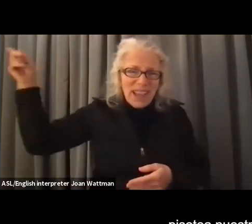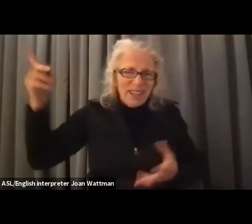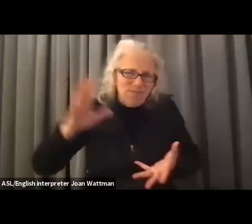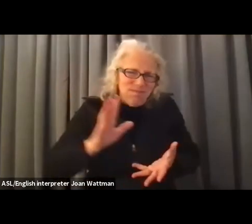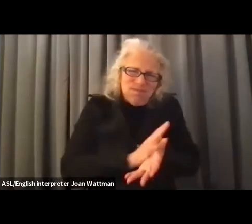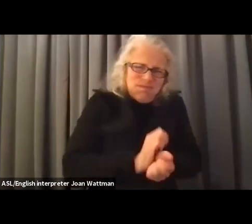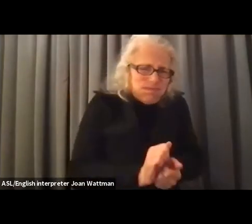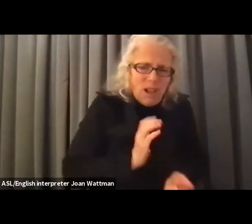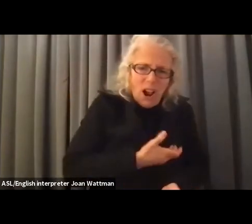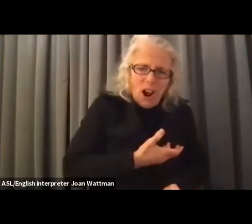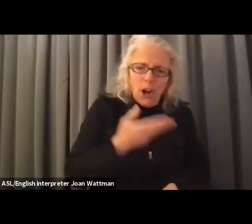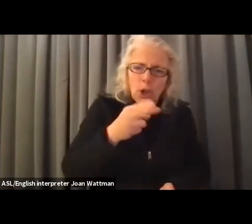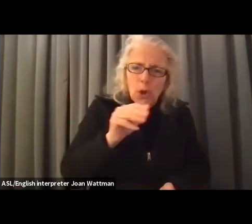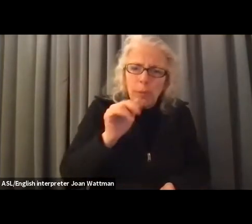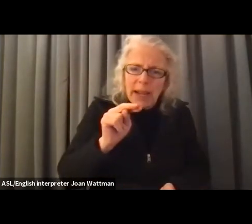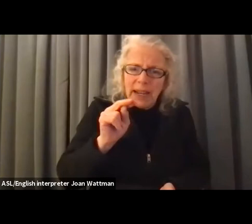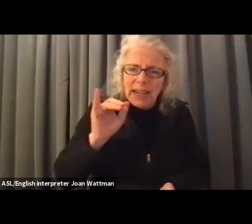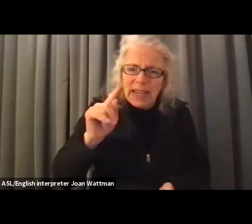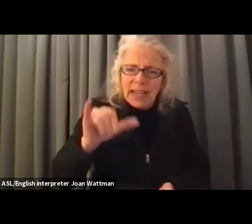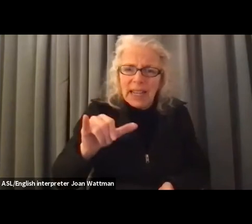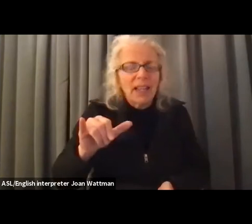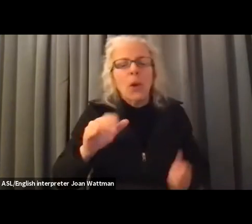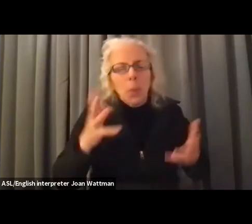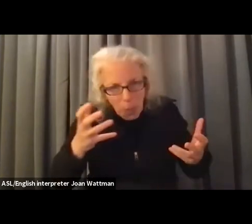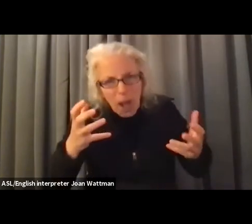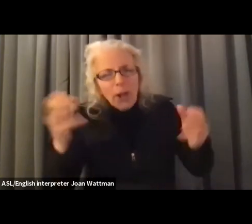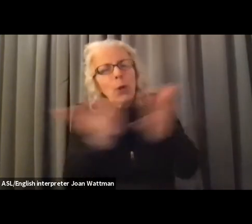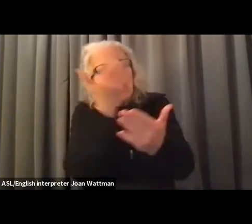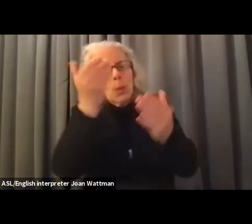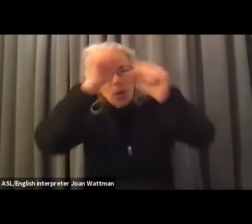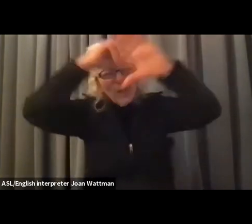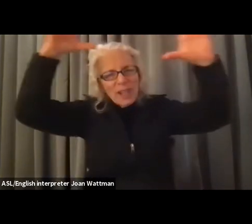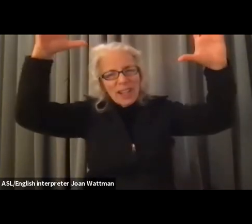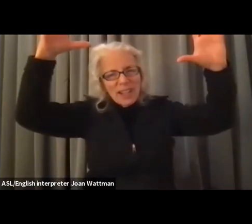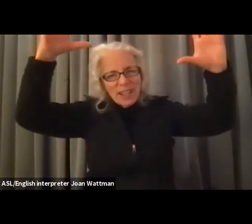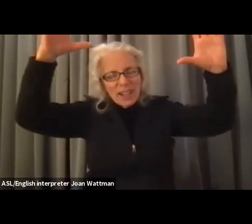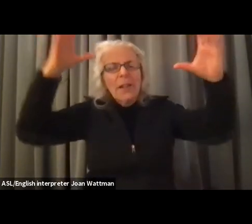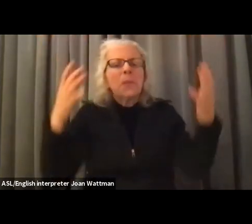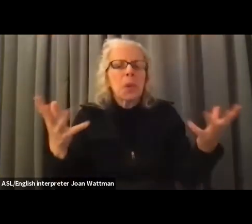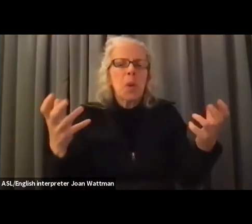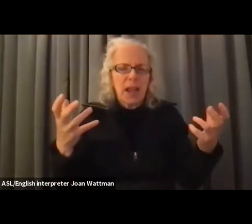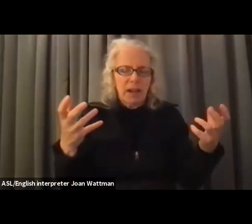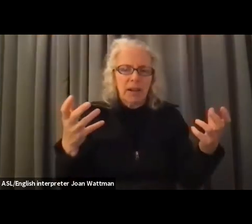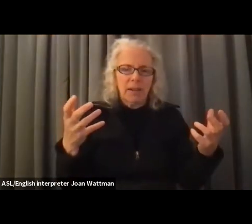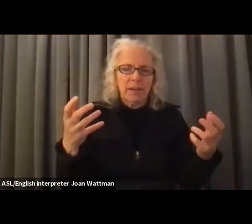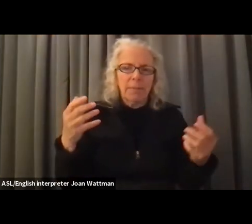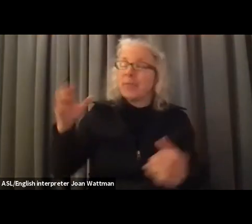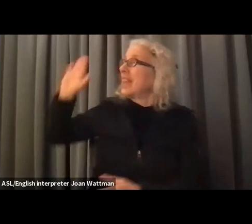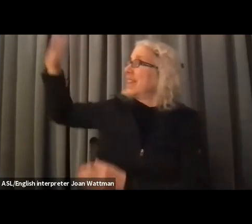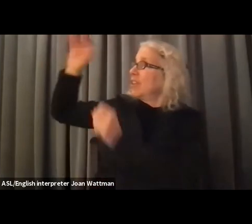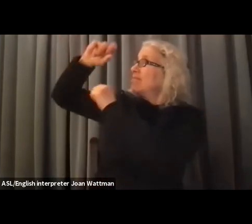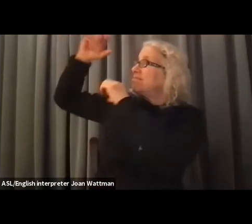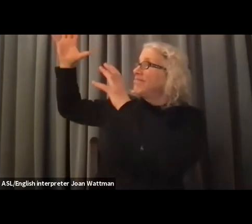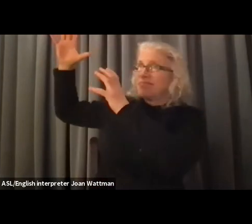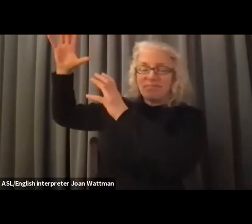hoy tiene al útero mayor, al planeta, la casa grande, extinguiéndose la vida en